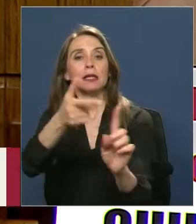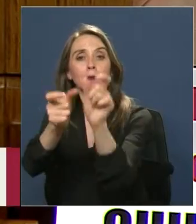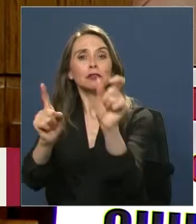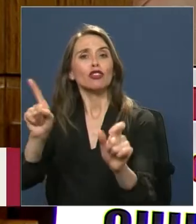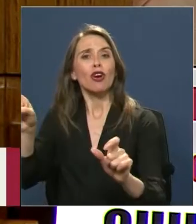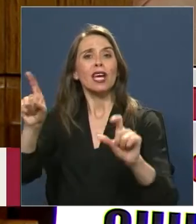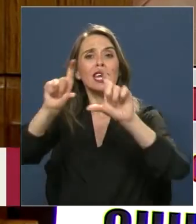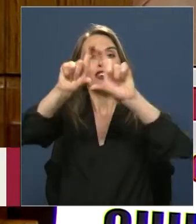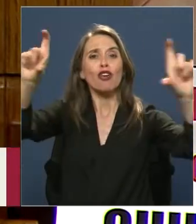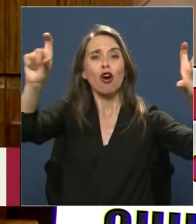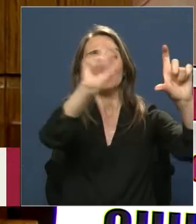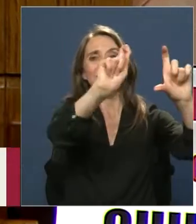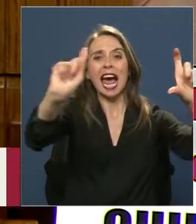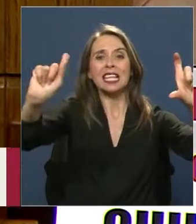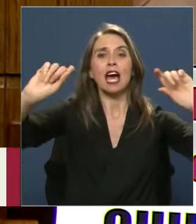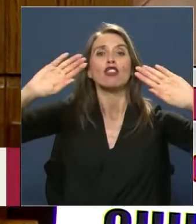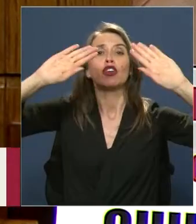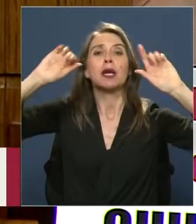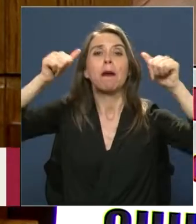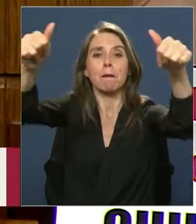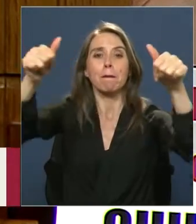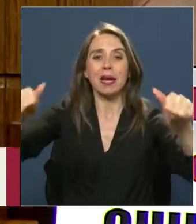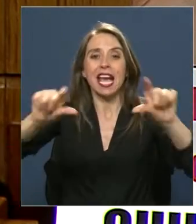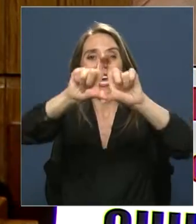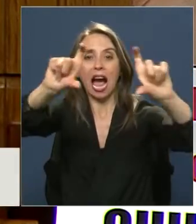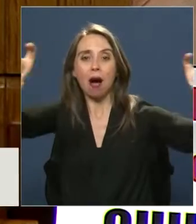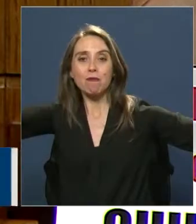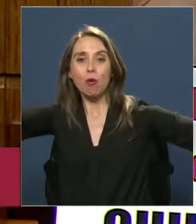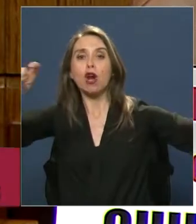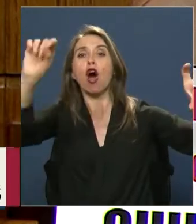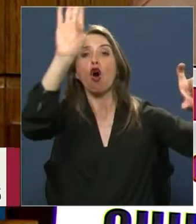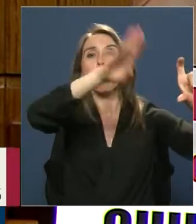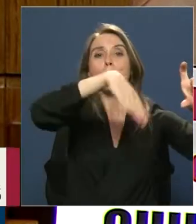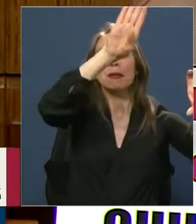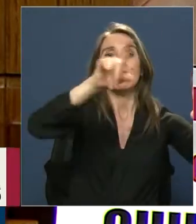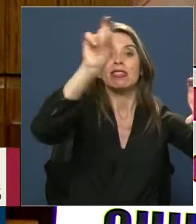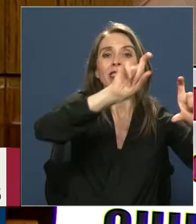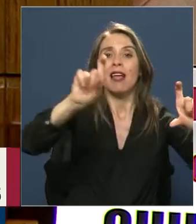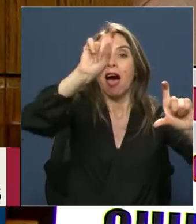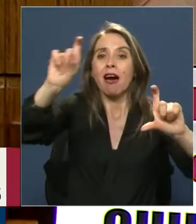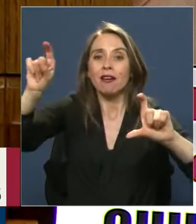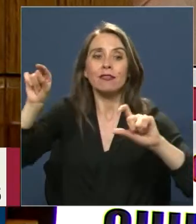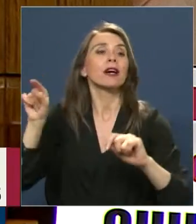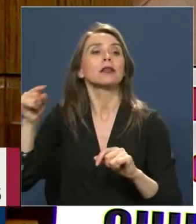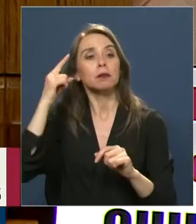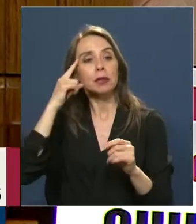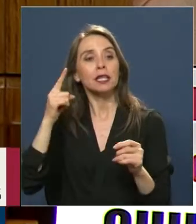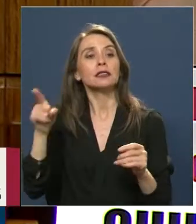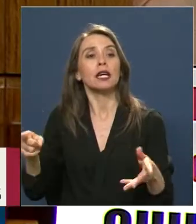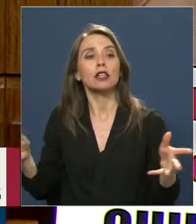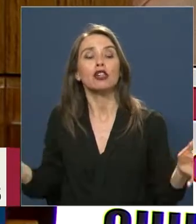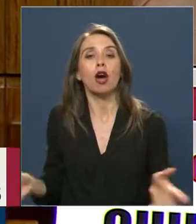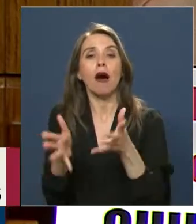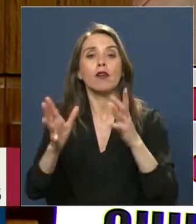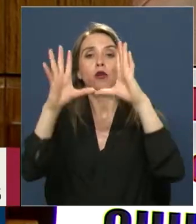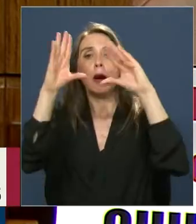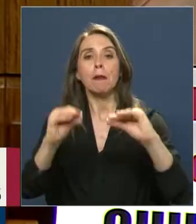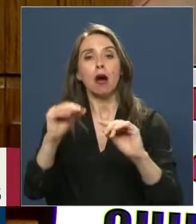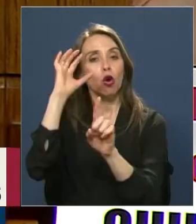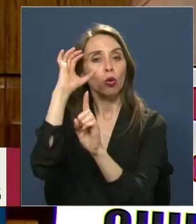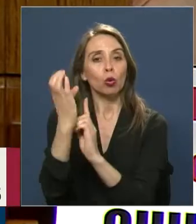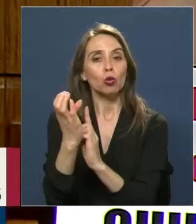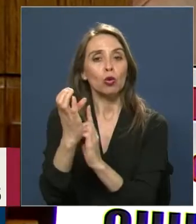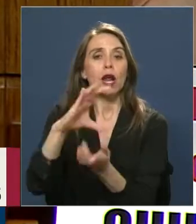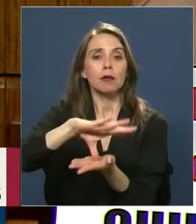sería extraño que algunos diputados y diputadas de extrema derecha comiencen entonces a fomentar un nuevo apagón en el país. Yo creo